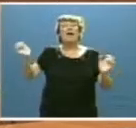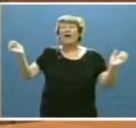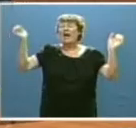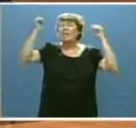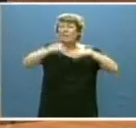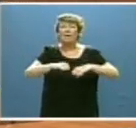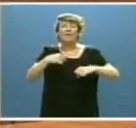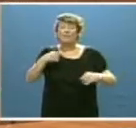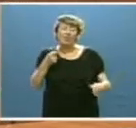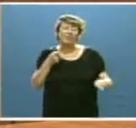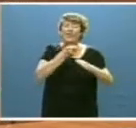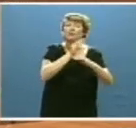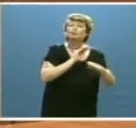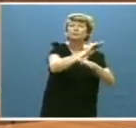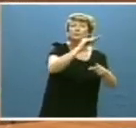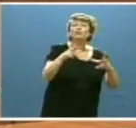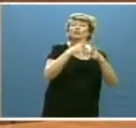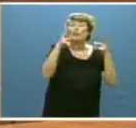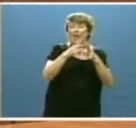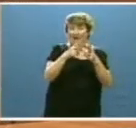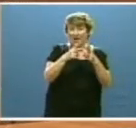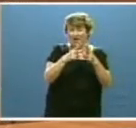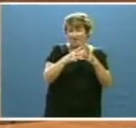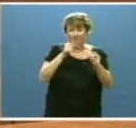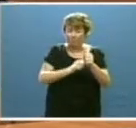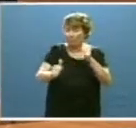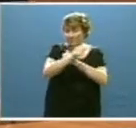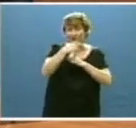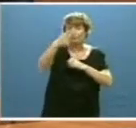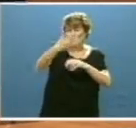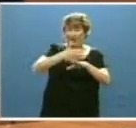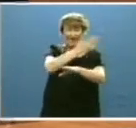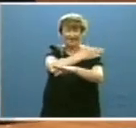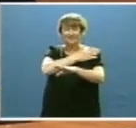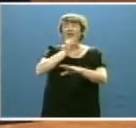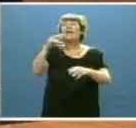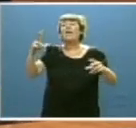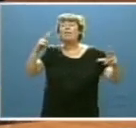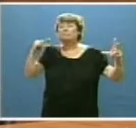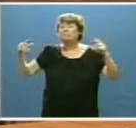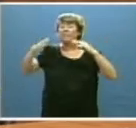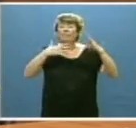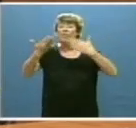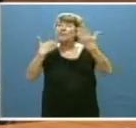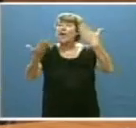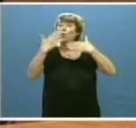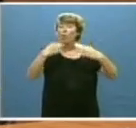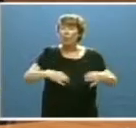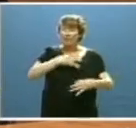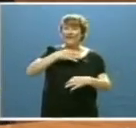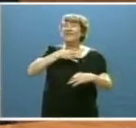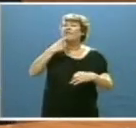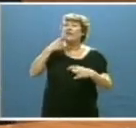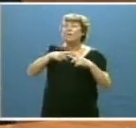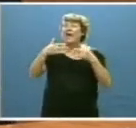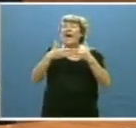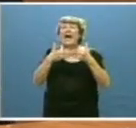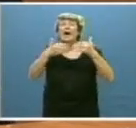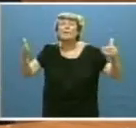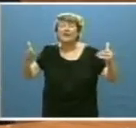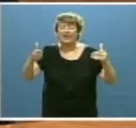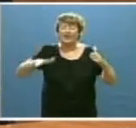sociales prioritarias al que me he referido anteriormente y en cuanto al diálogo civil se trata de seguir abriendo espacios compartidos con la